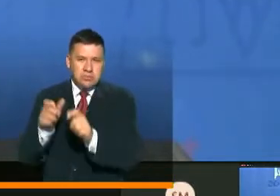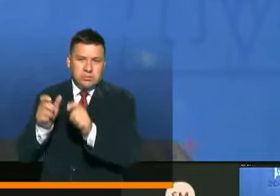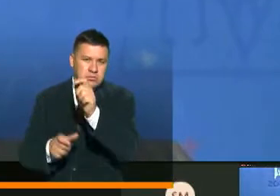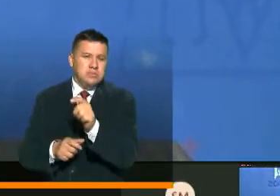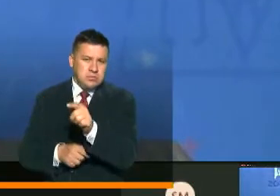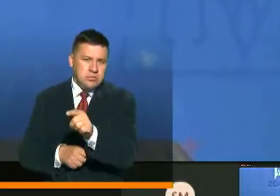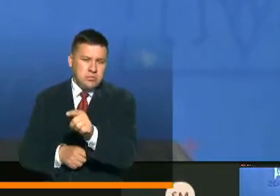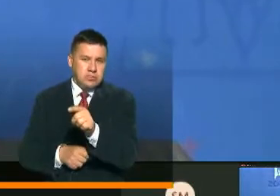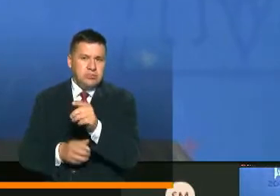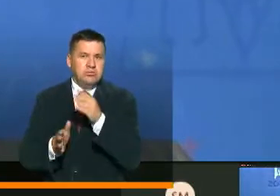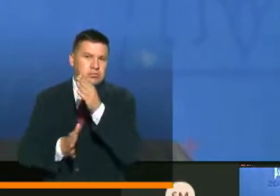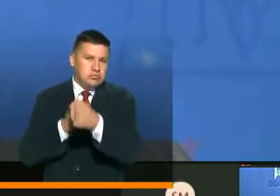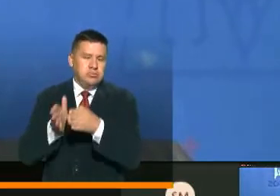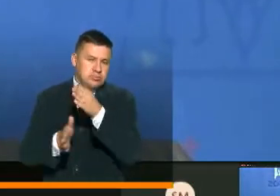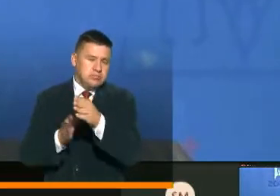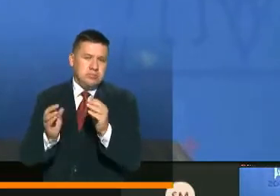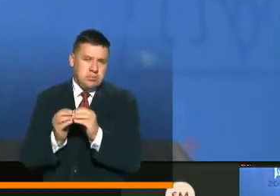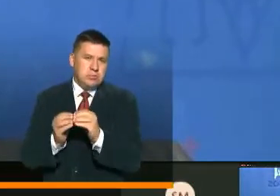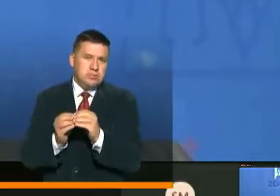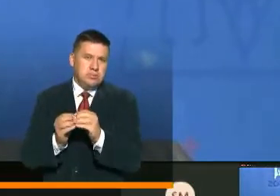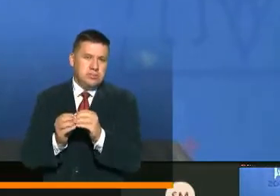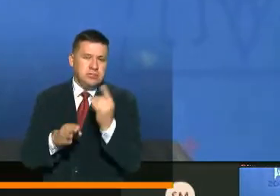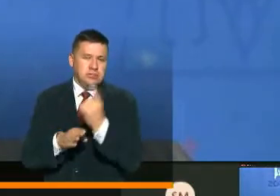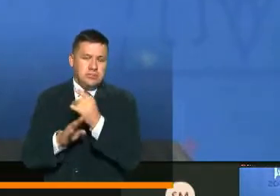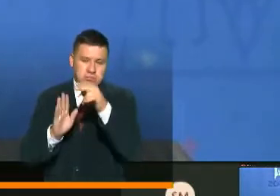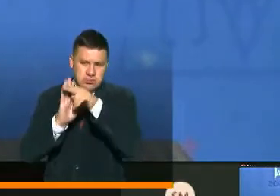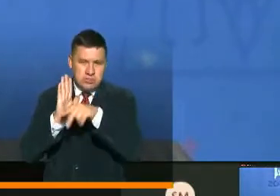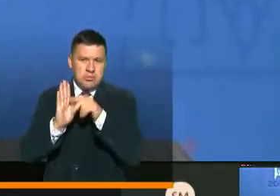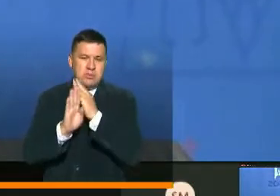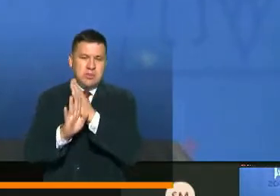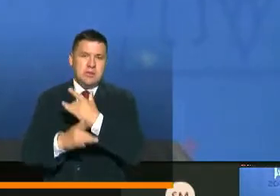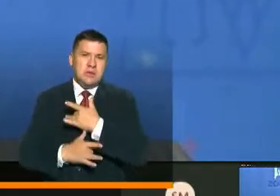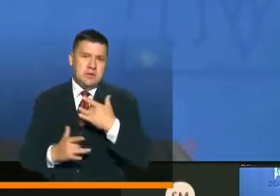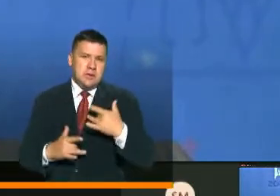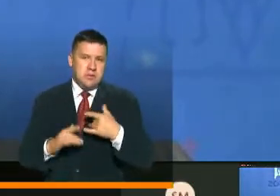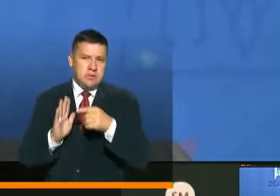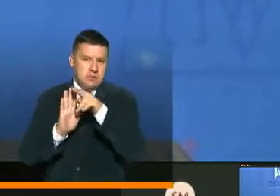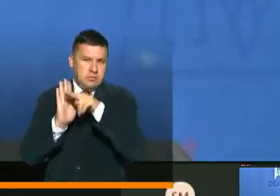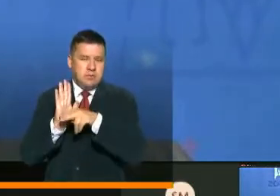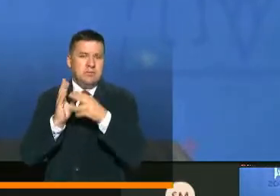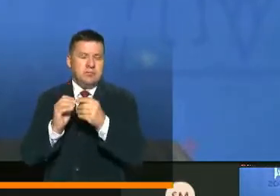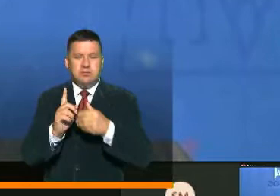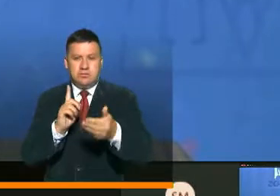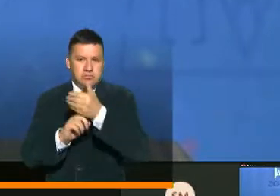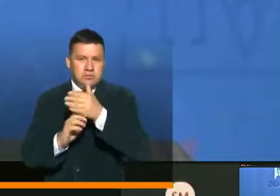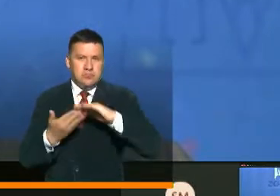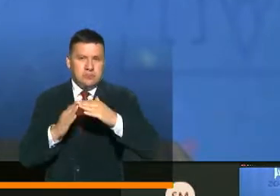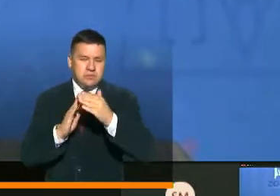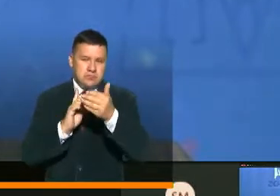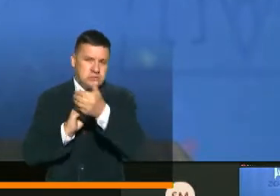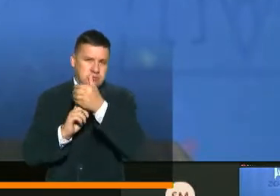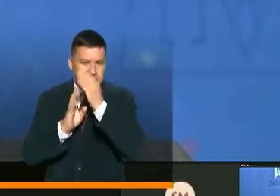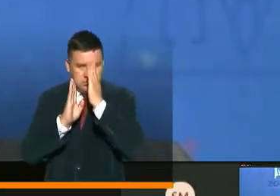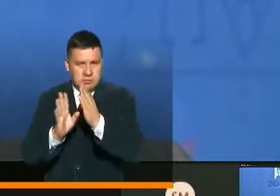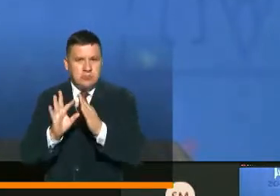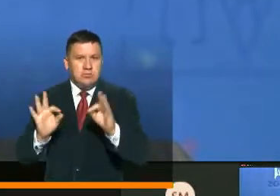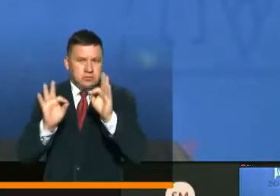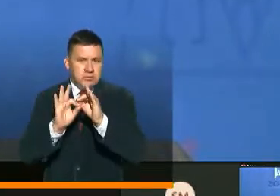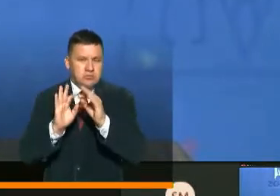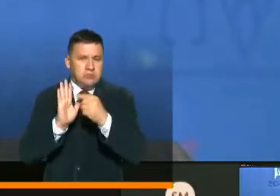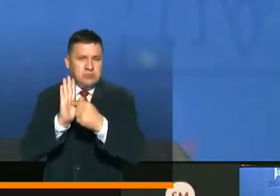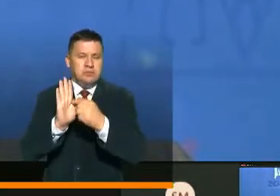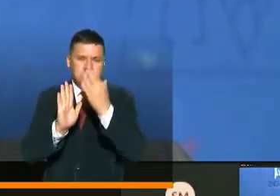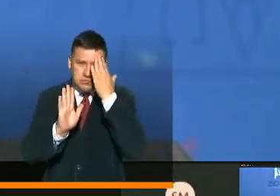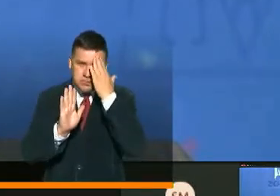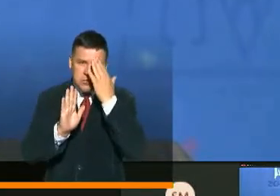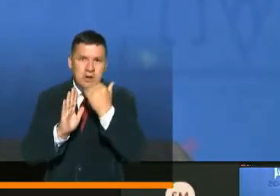personas concurran, usen los protocolos de bioseguridad para proteger a la población, tener una contingencia